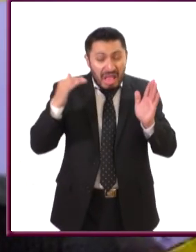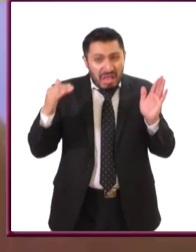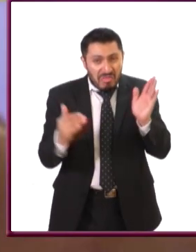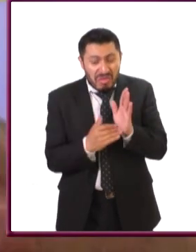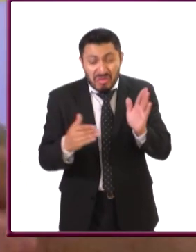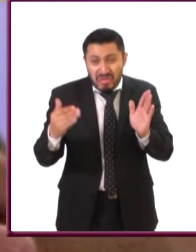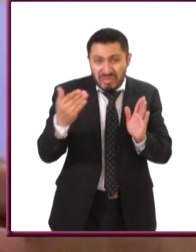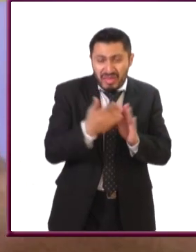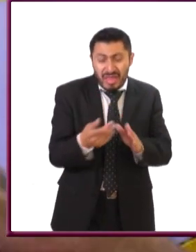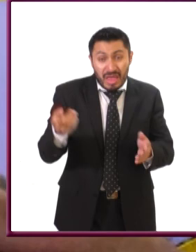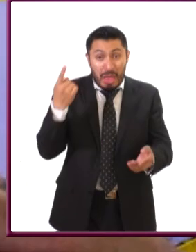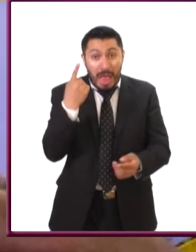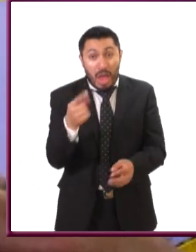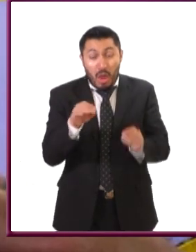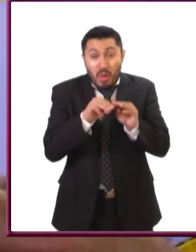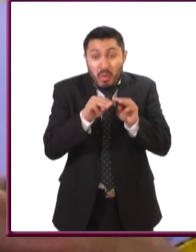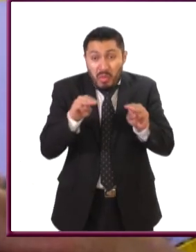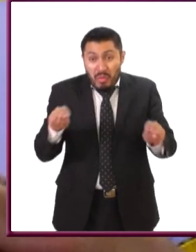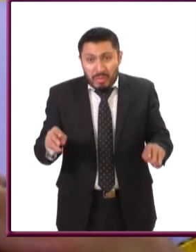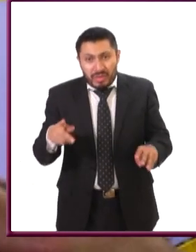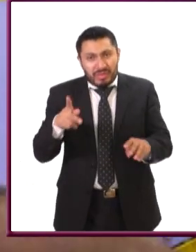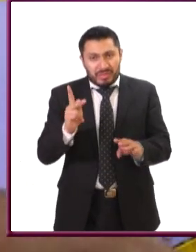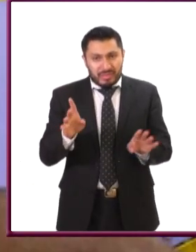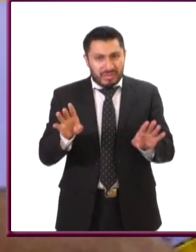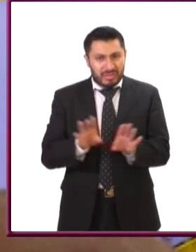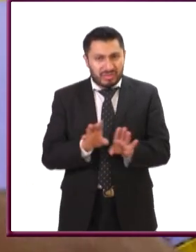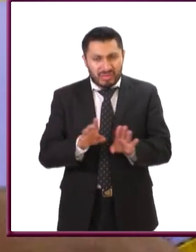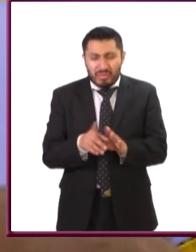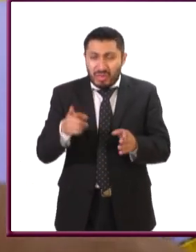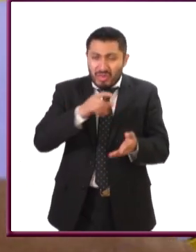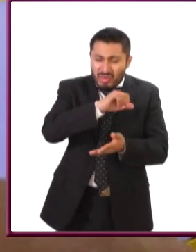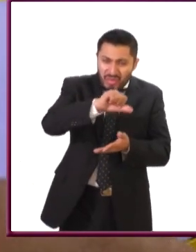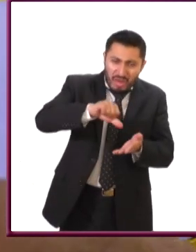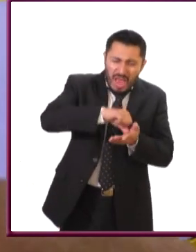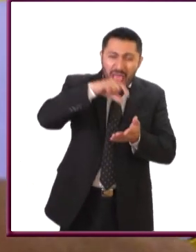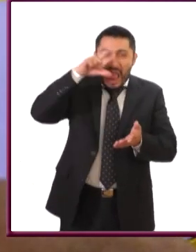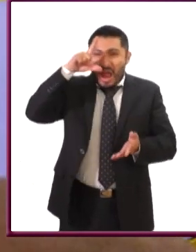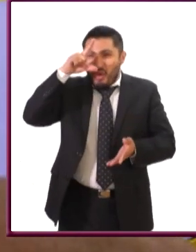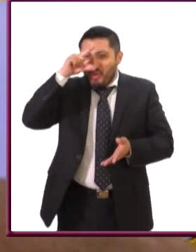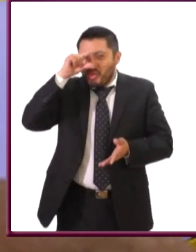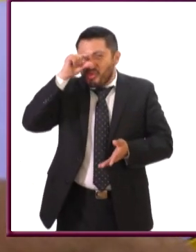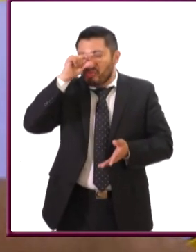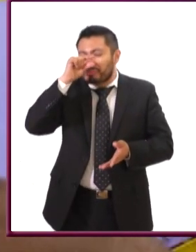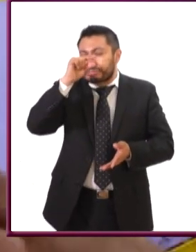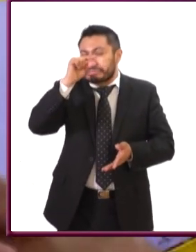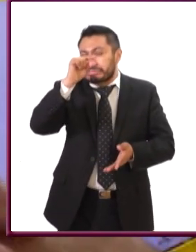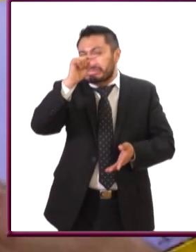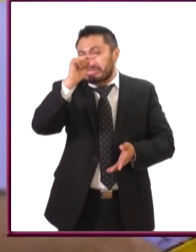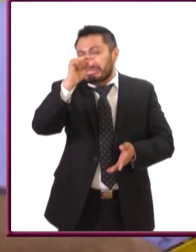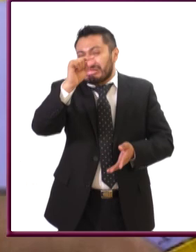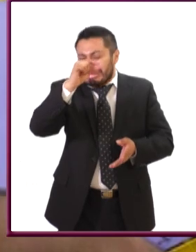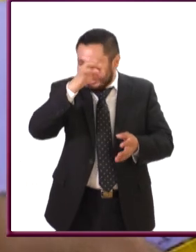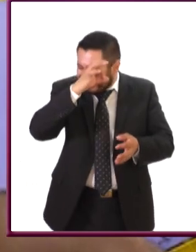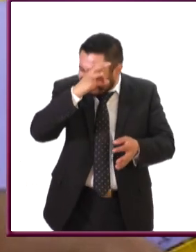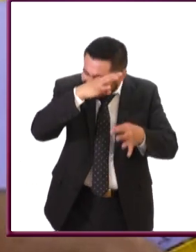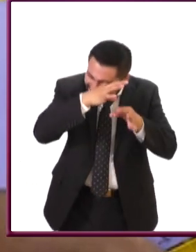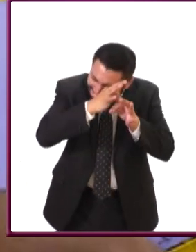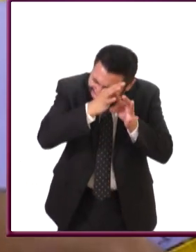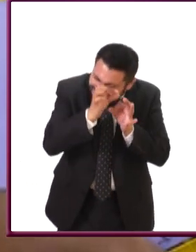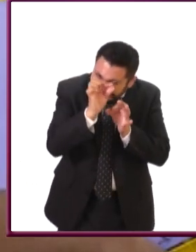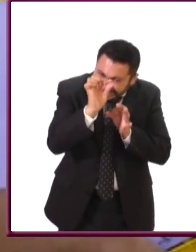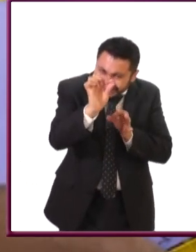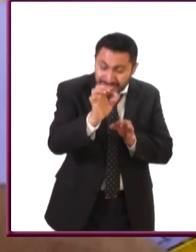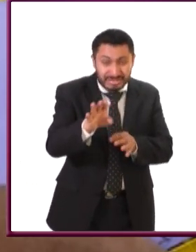10.000 millonésima parte de un metro. En cambio, el núcleo es mucho más chiquitito, una 100.000ª parte